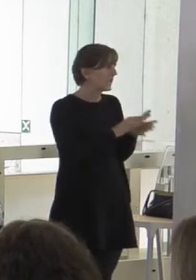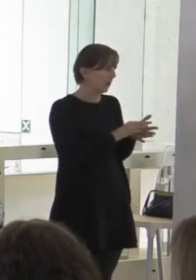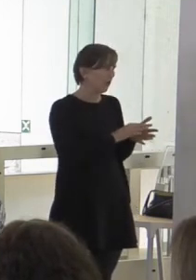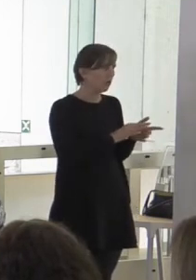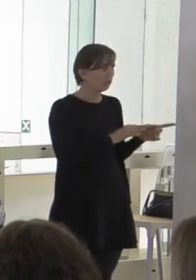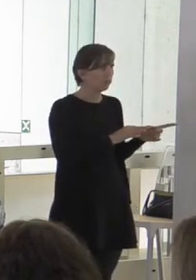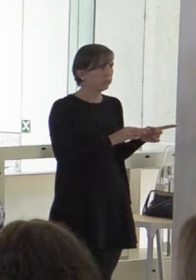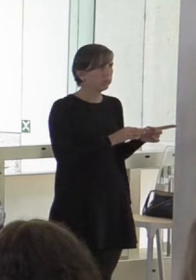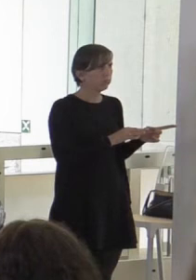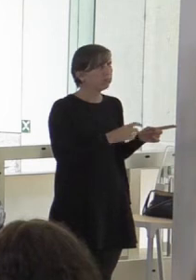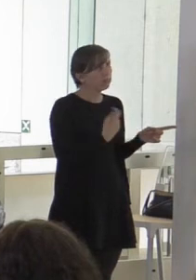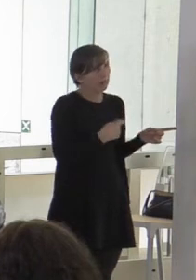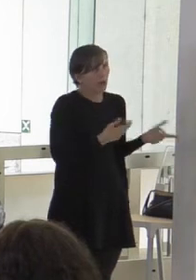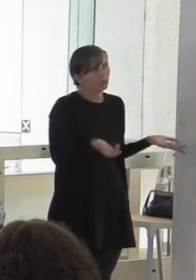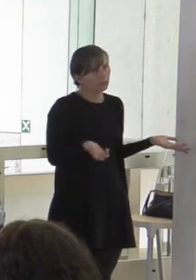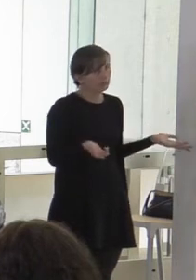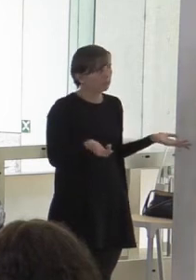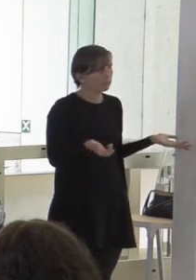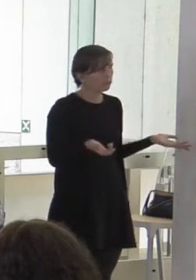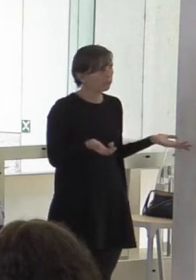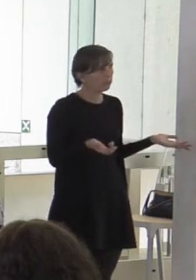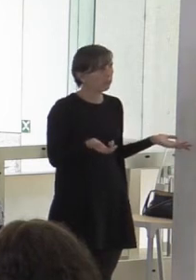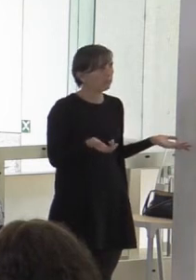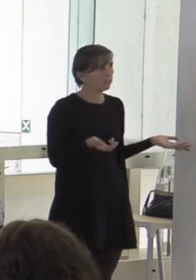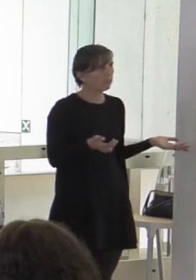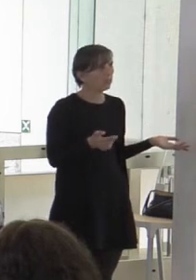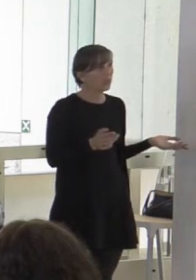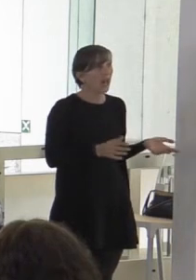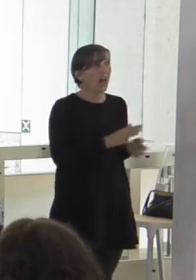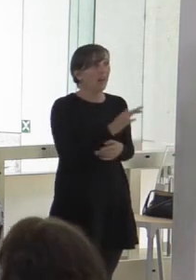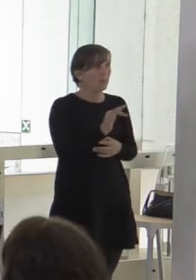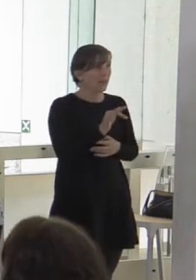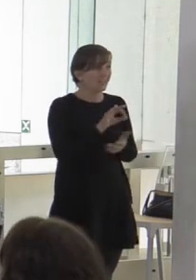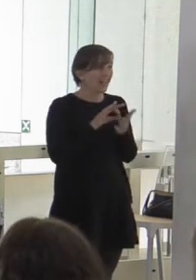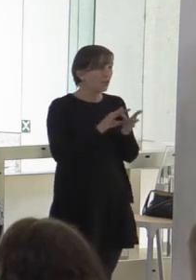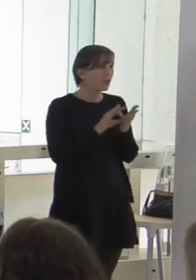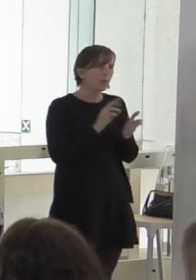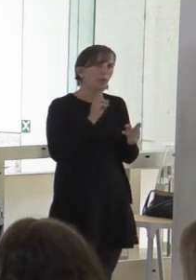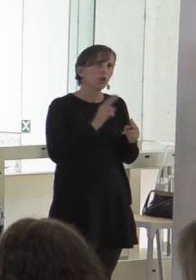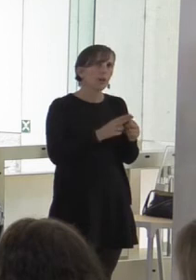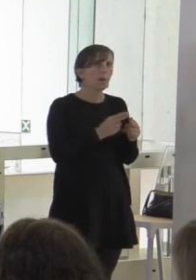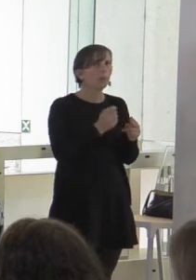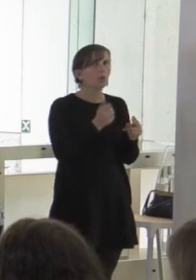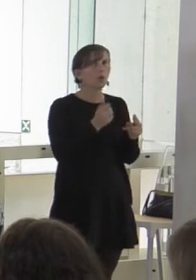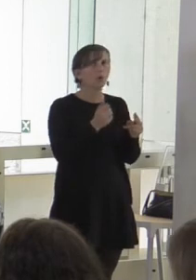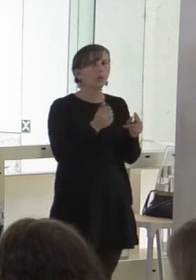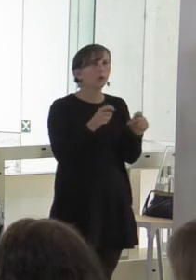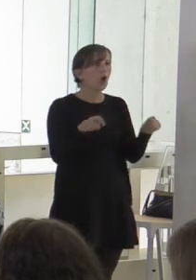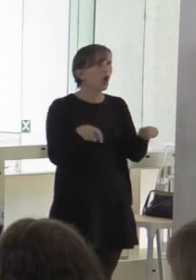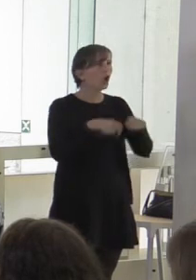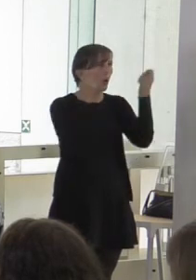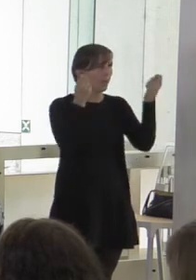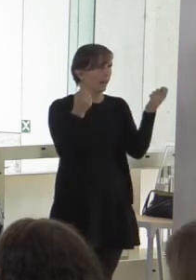relativamente costoso. Además, es un servicio que rompe un poco